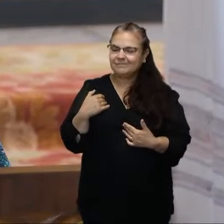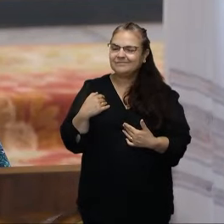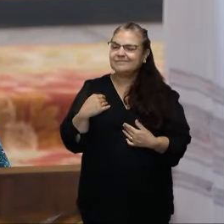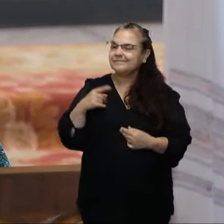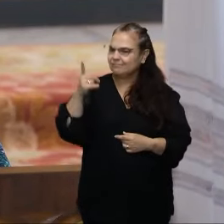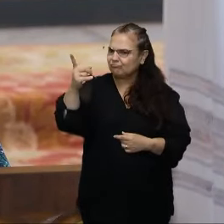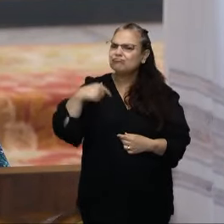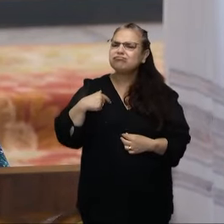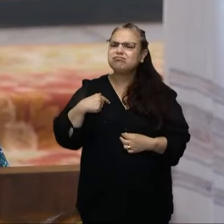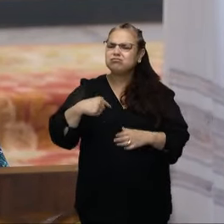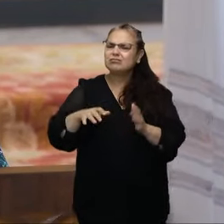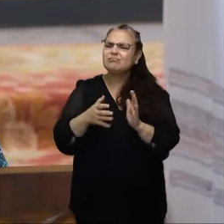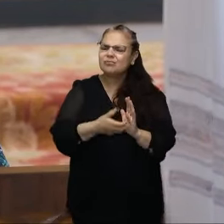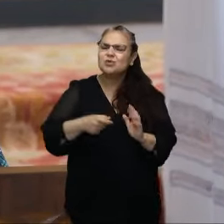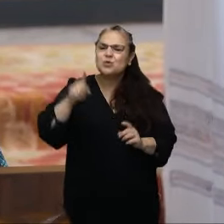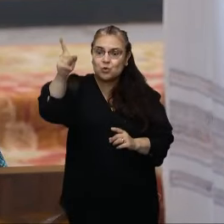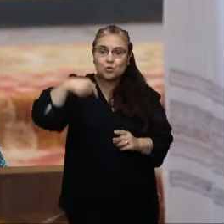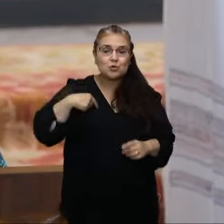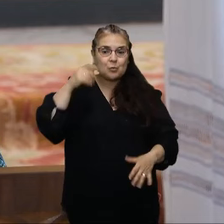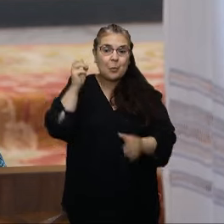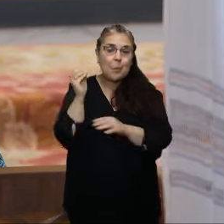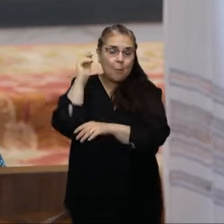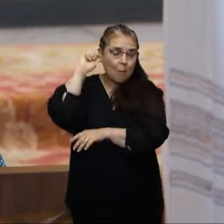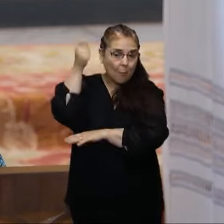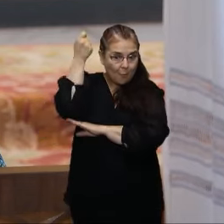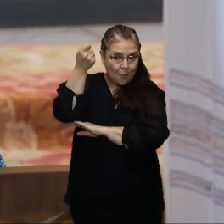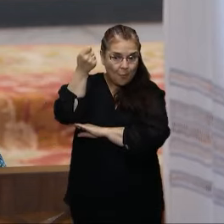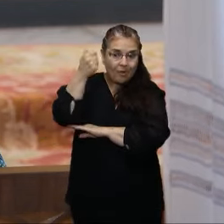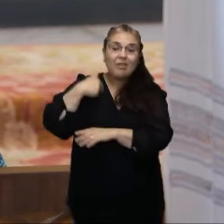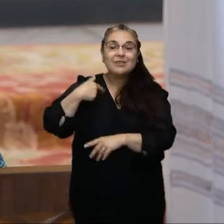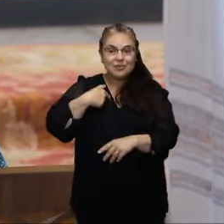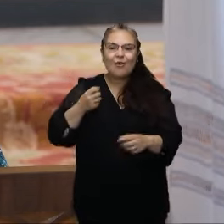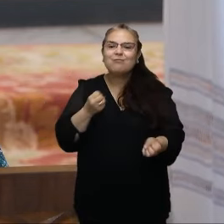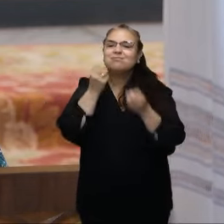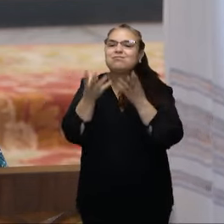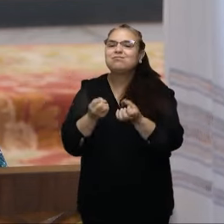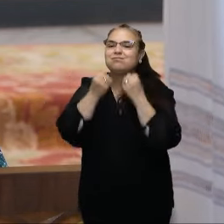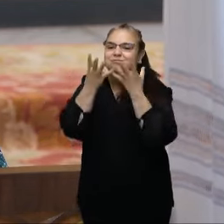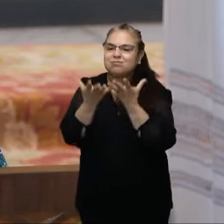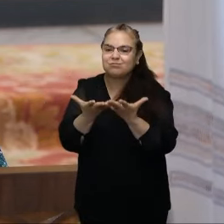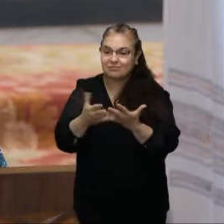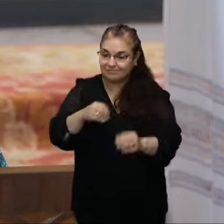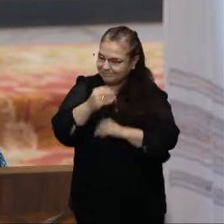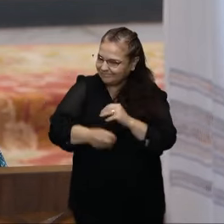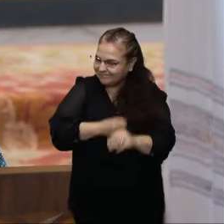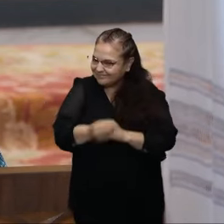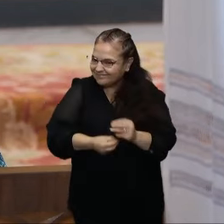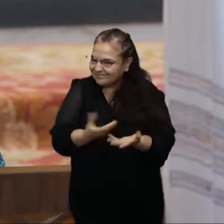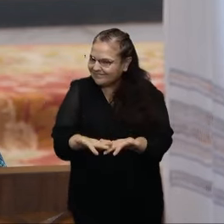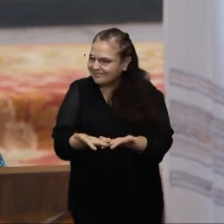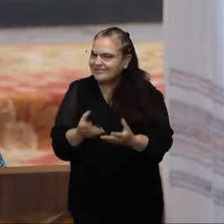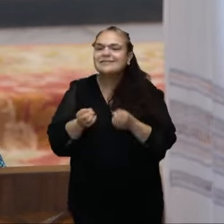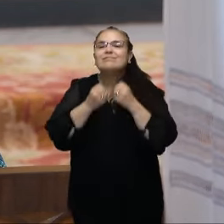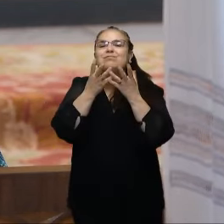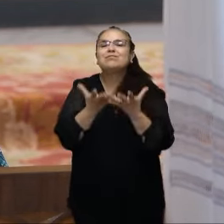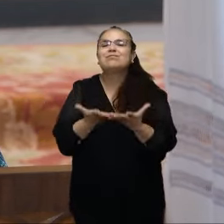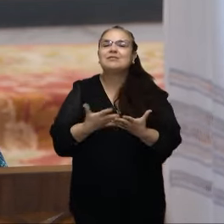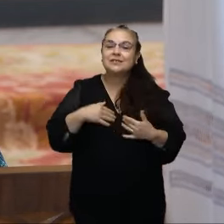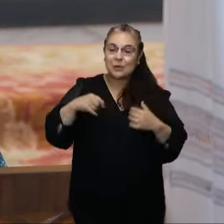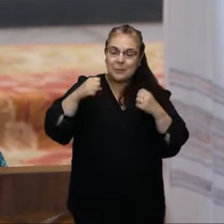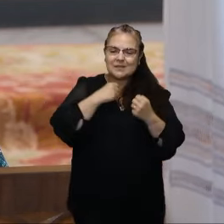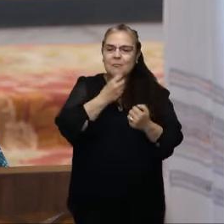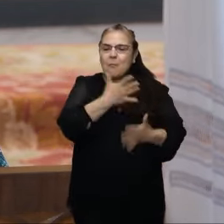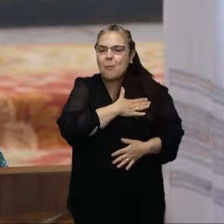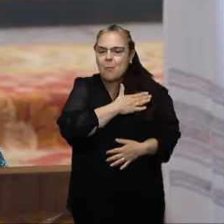Encarecen ellos tus temibles proezas y yo narro tus grandes acciones. Difunden la memoria de tu inmensa bondad